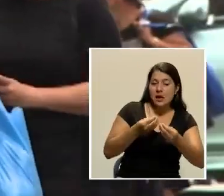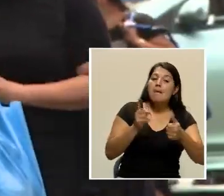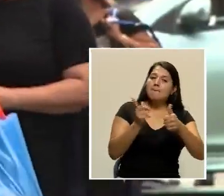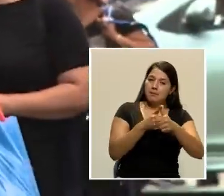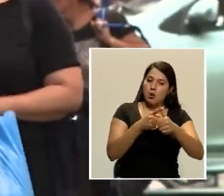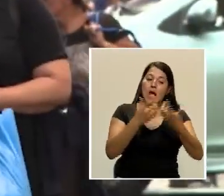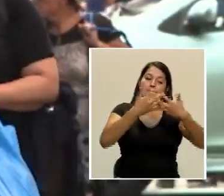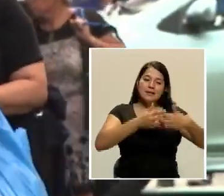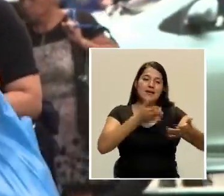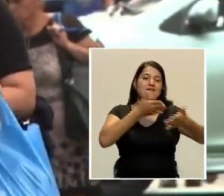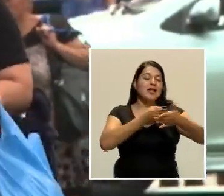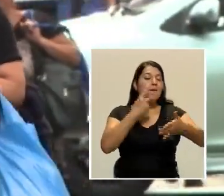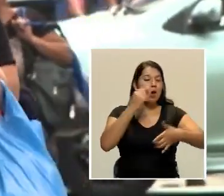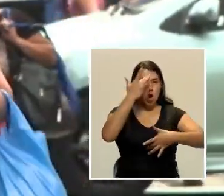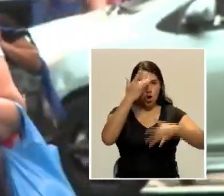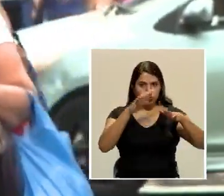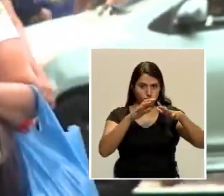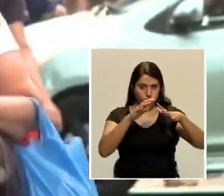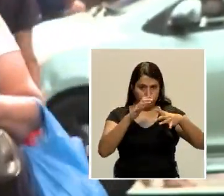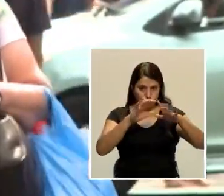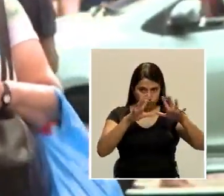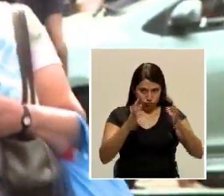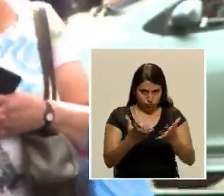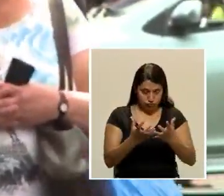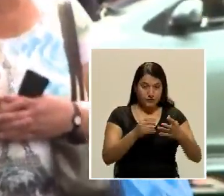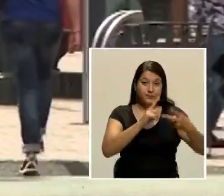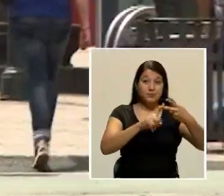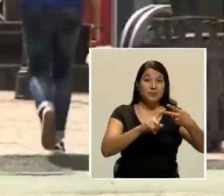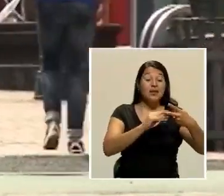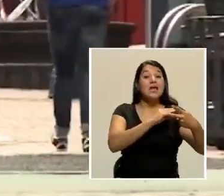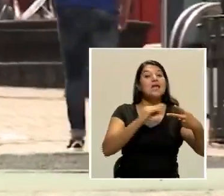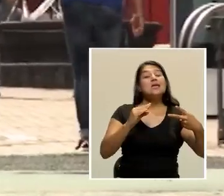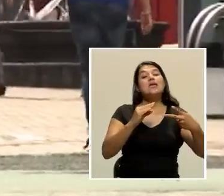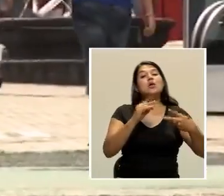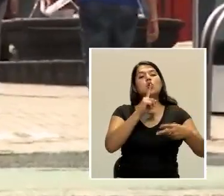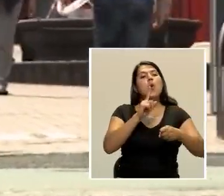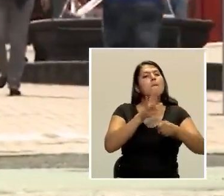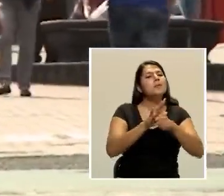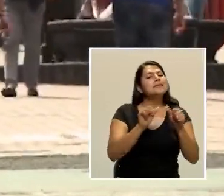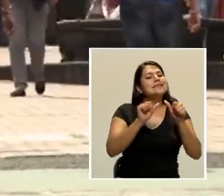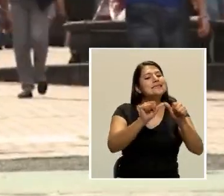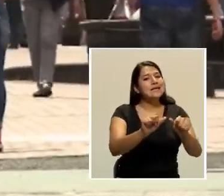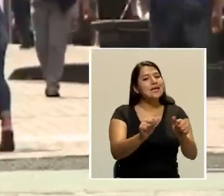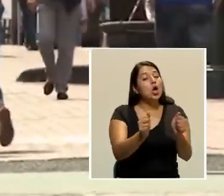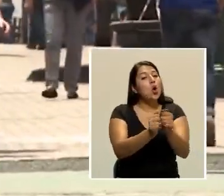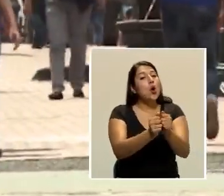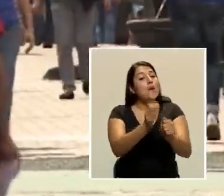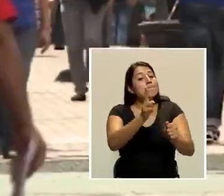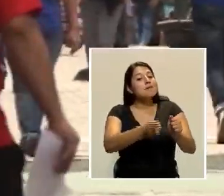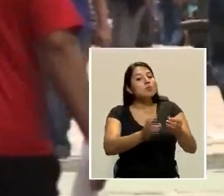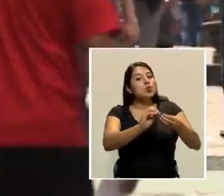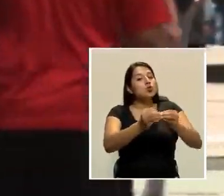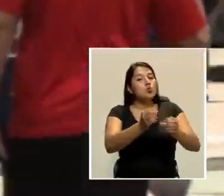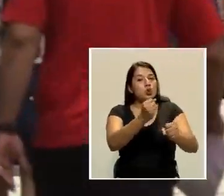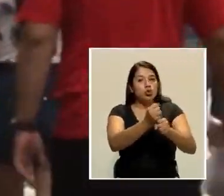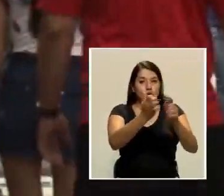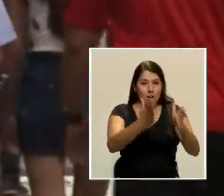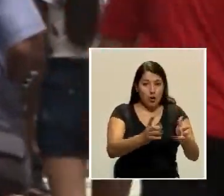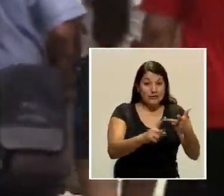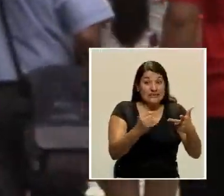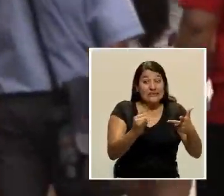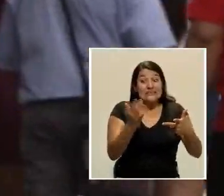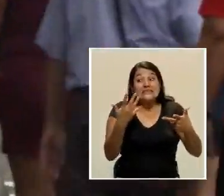de deudas para las empresas y personas con actividades productivas que fueron afectadas por la emergencia. Para optar por esta